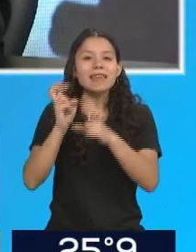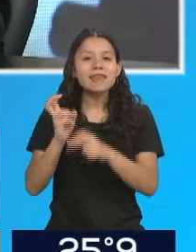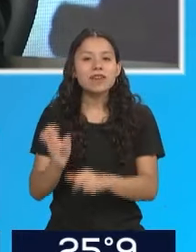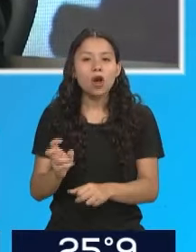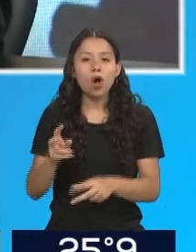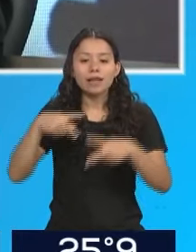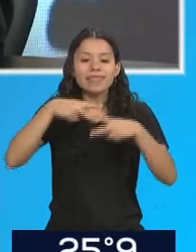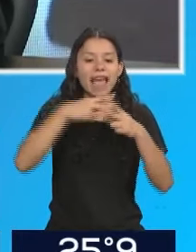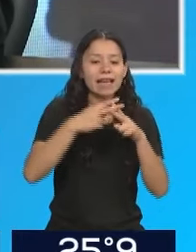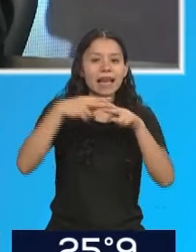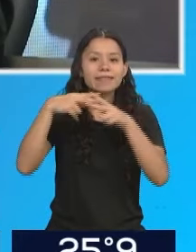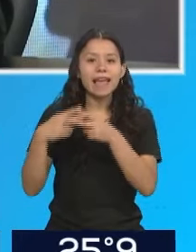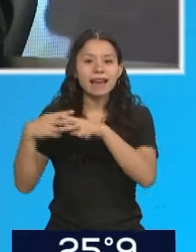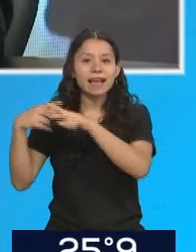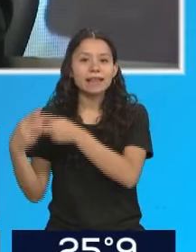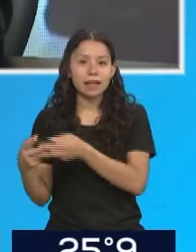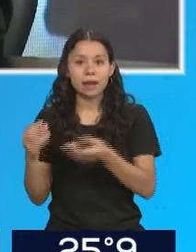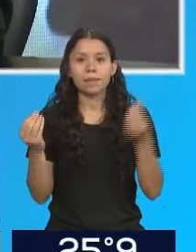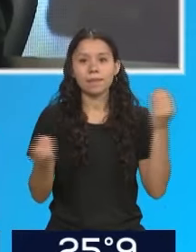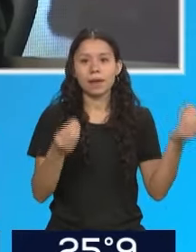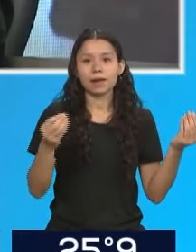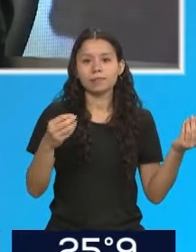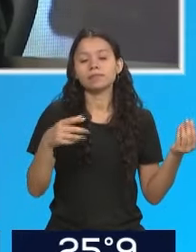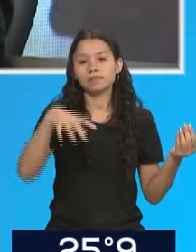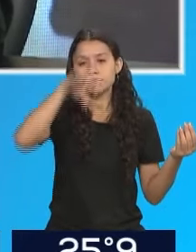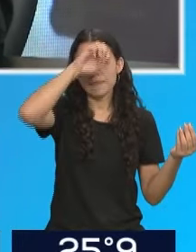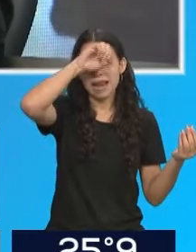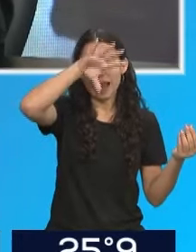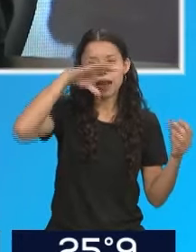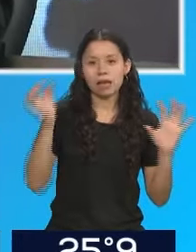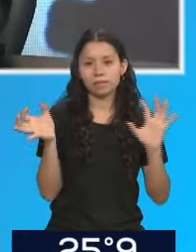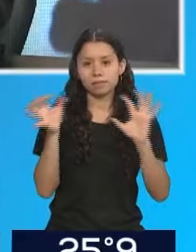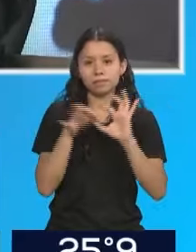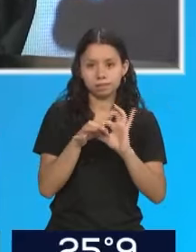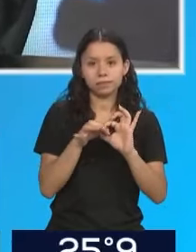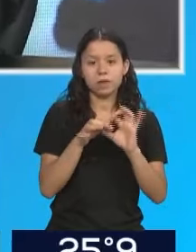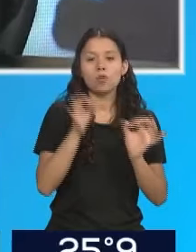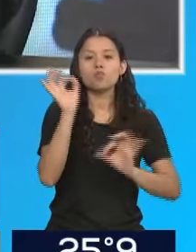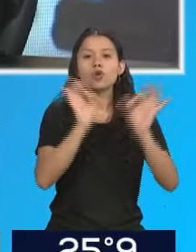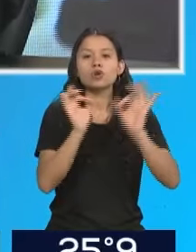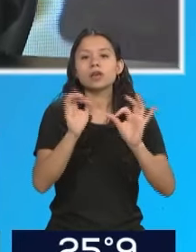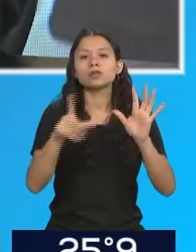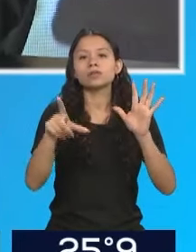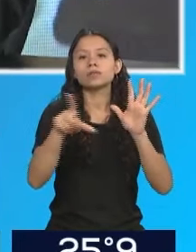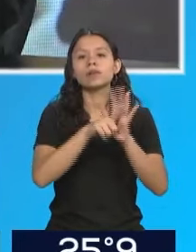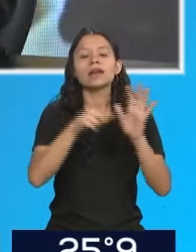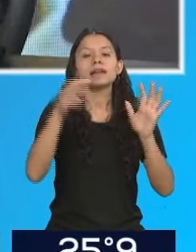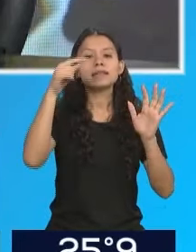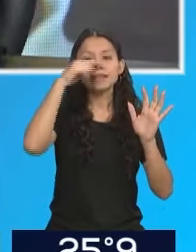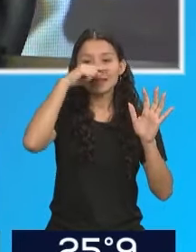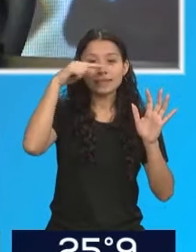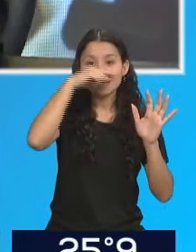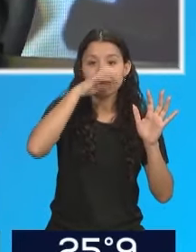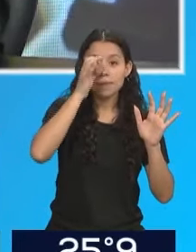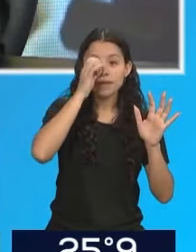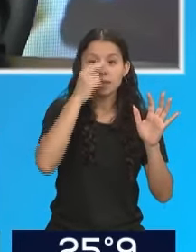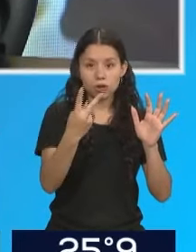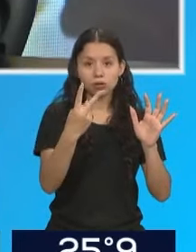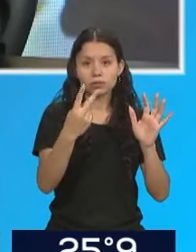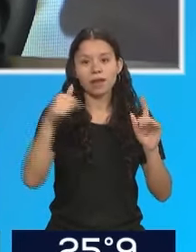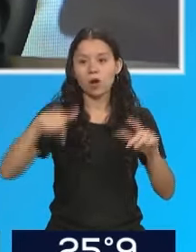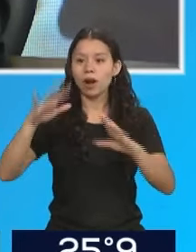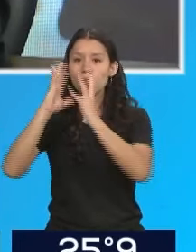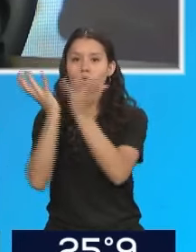tiempo, de la última modernidad, se podría decir, todos los proyectos a la 7722, está en el radar. Mendoza